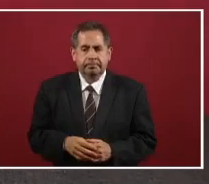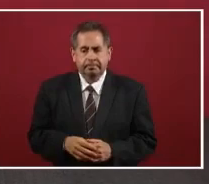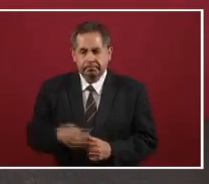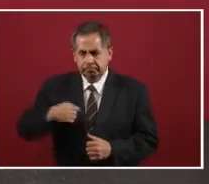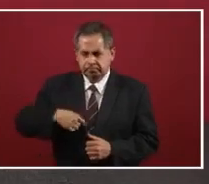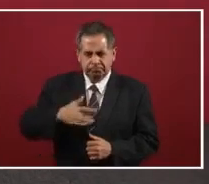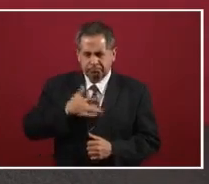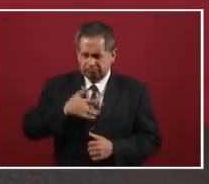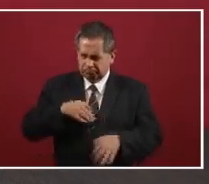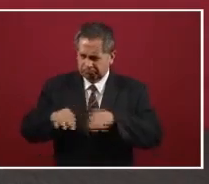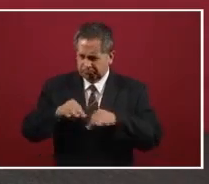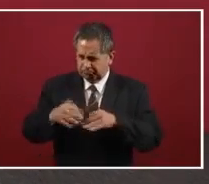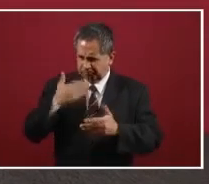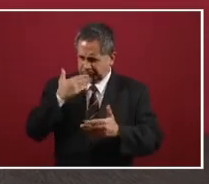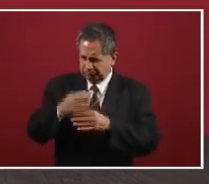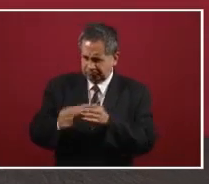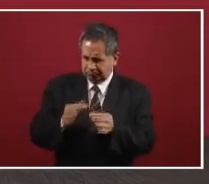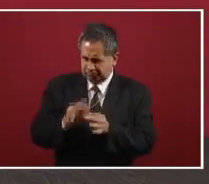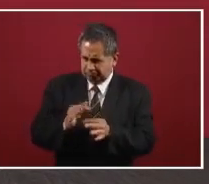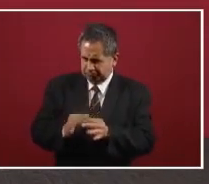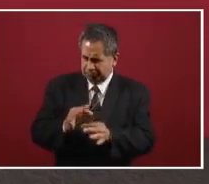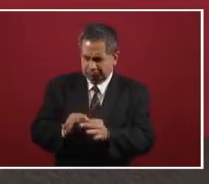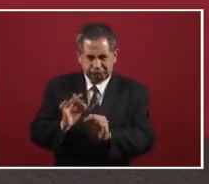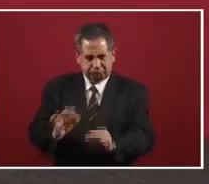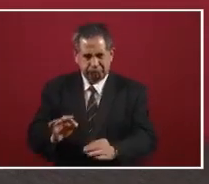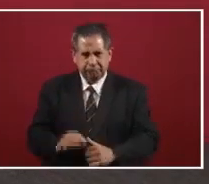haciendo bien las cosas.